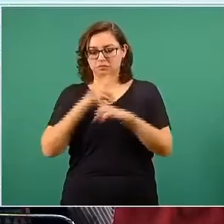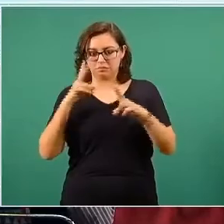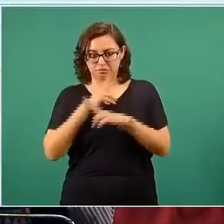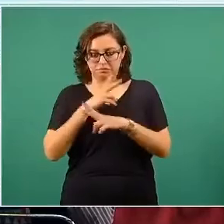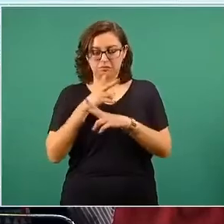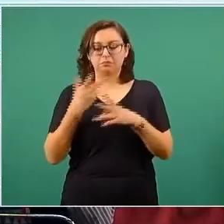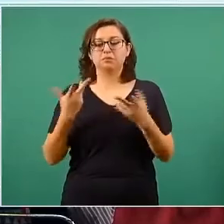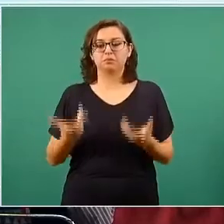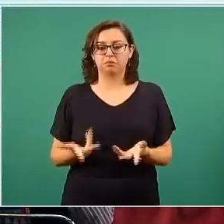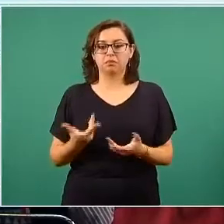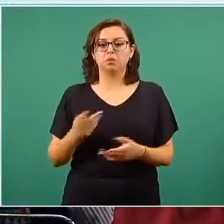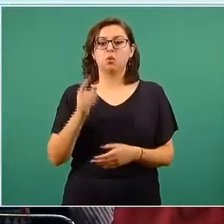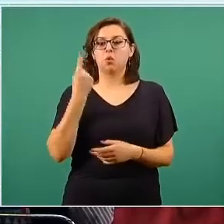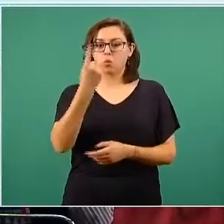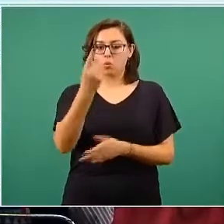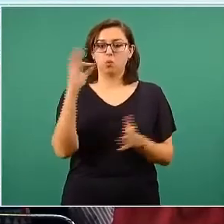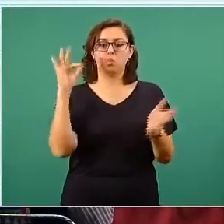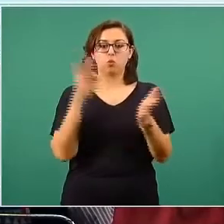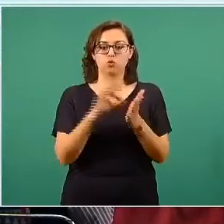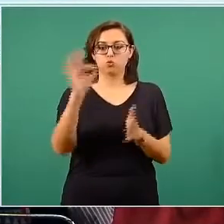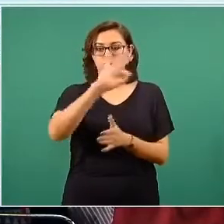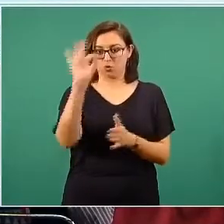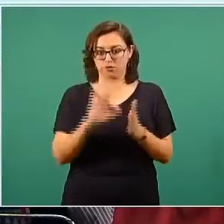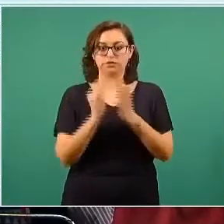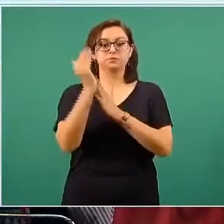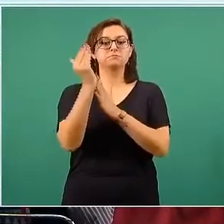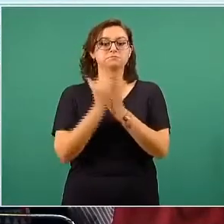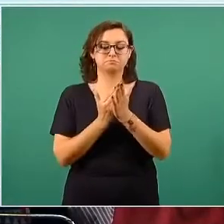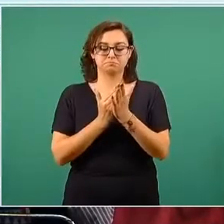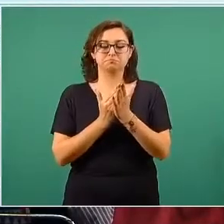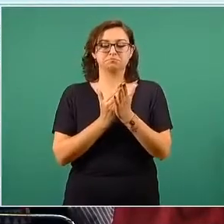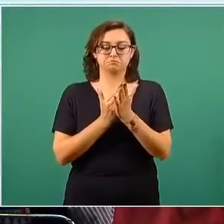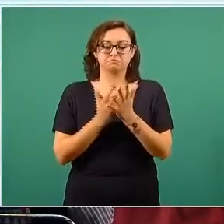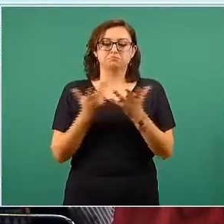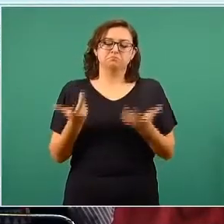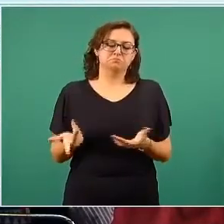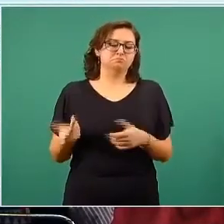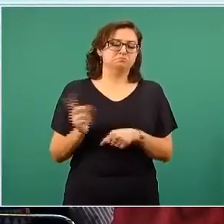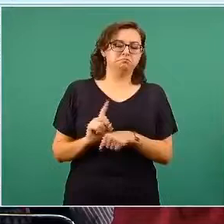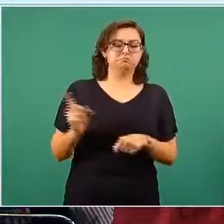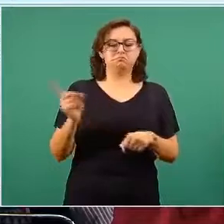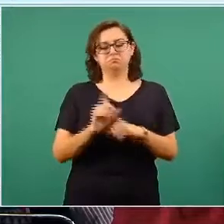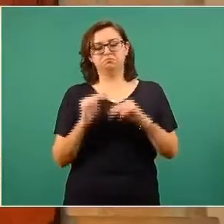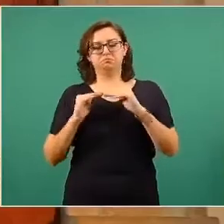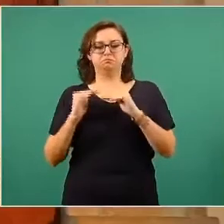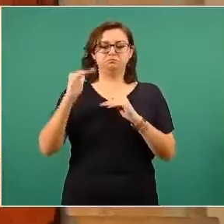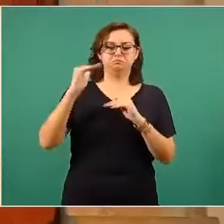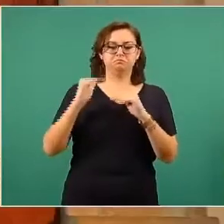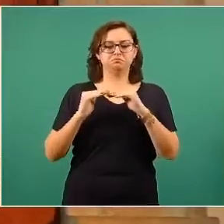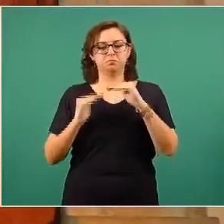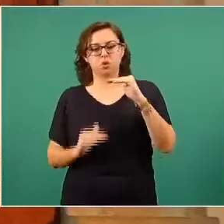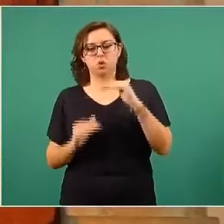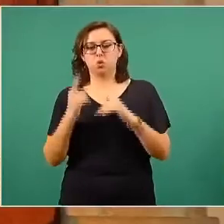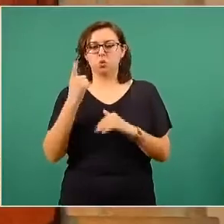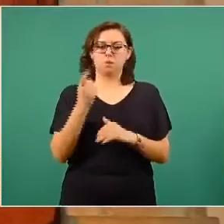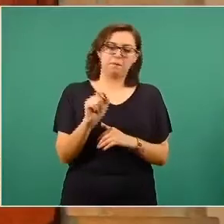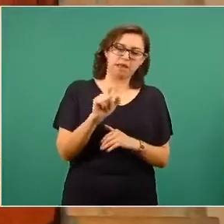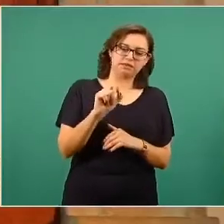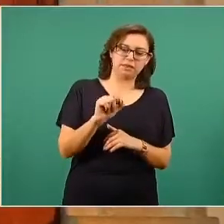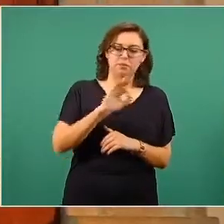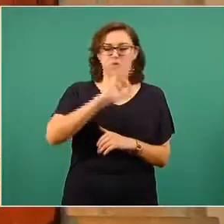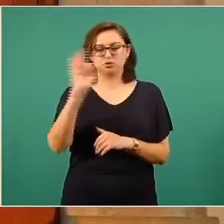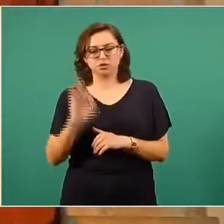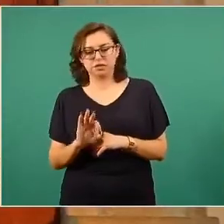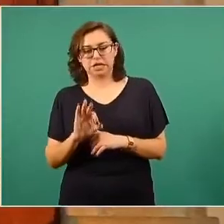una disminución de un punto porcentual. Recordemos que este indicador básicamente ha estado fluctuando alrededor de este 20%,